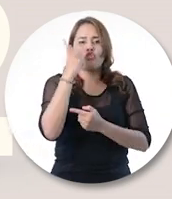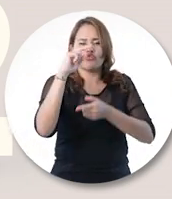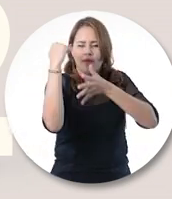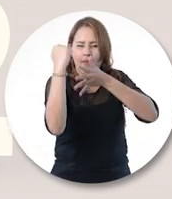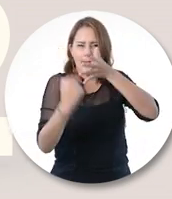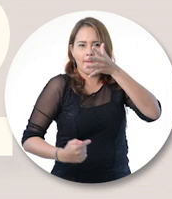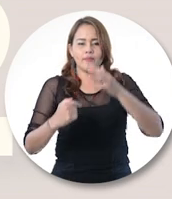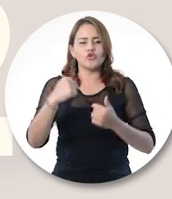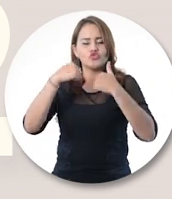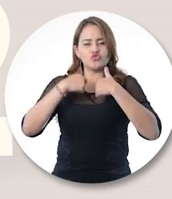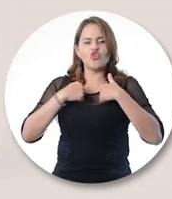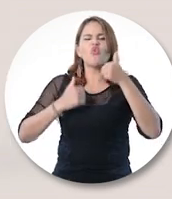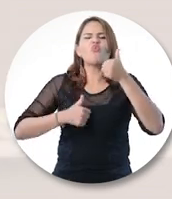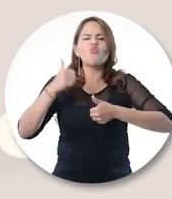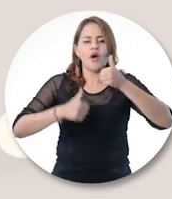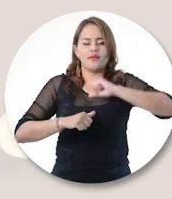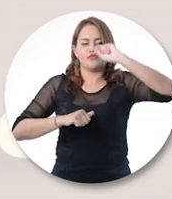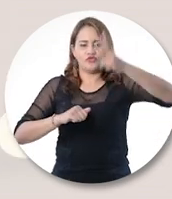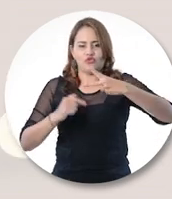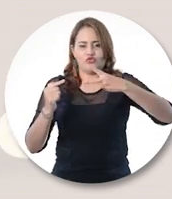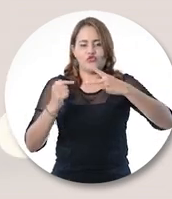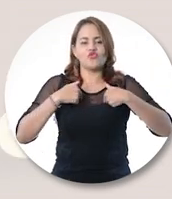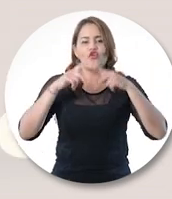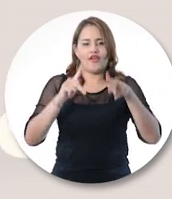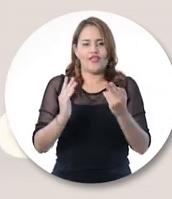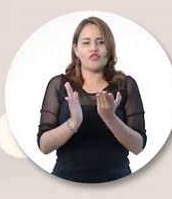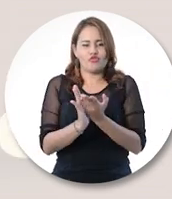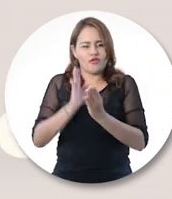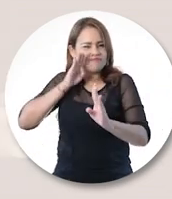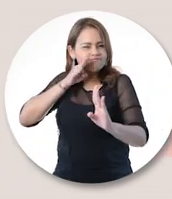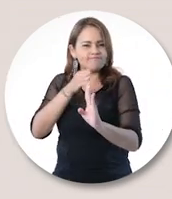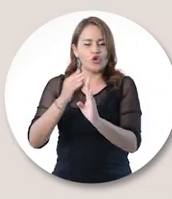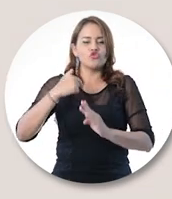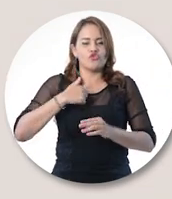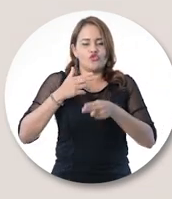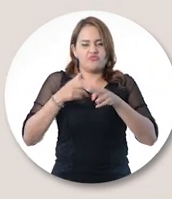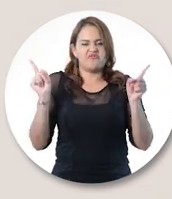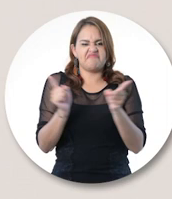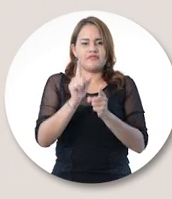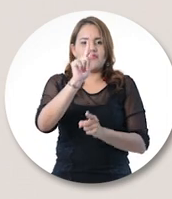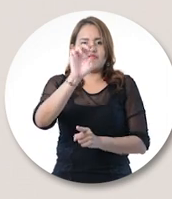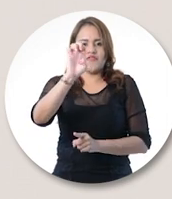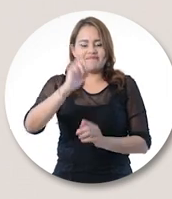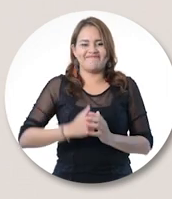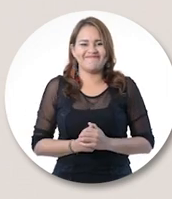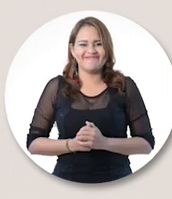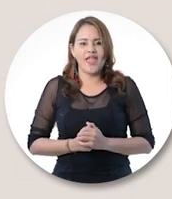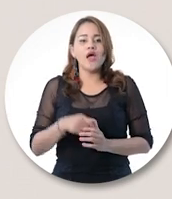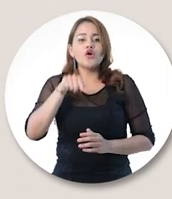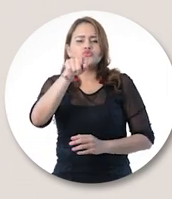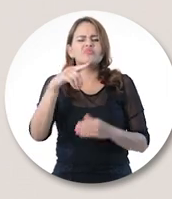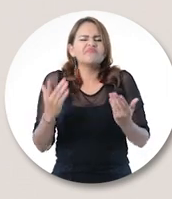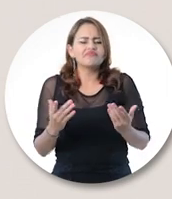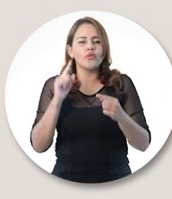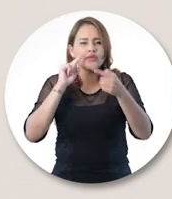muy importantes. Yo soy el factor 2, estudiantes. Pueden llamarme Fe. ¿Y por qué estamos aquí? Sus puntajes ponderados